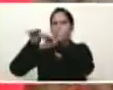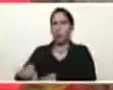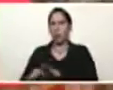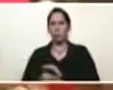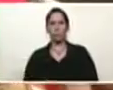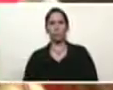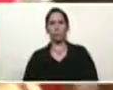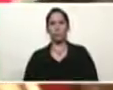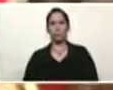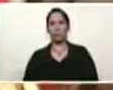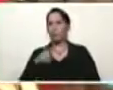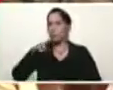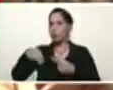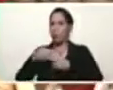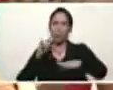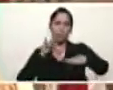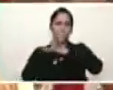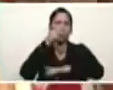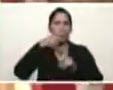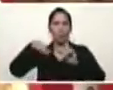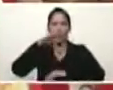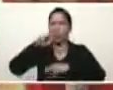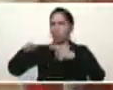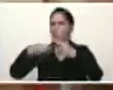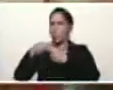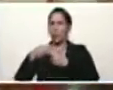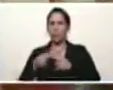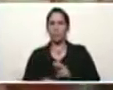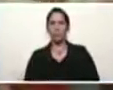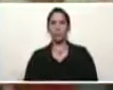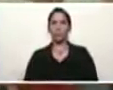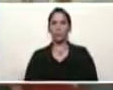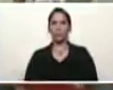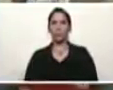jamás traicionaré al pueblo. Nunca jamás.